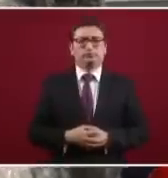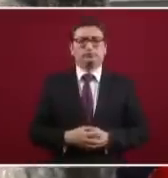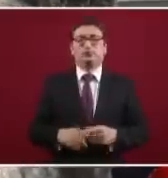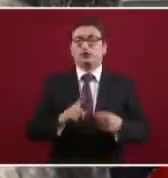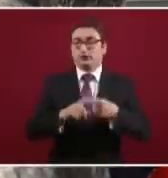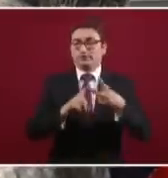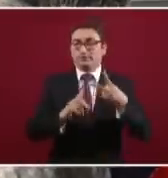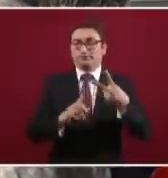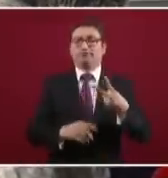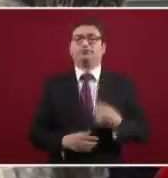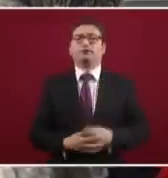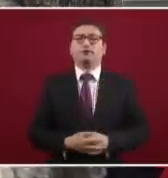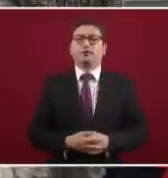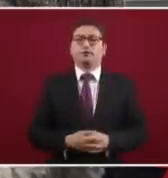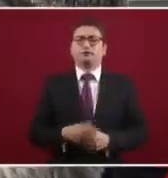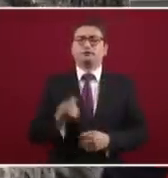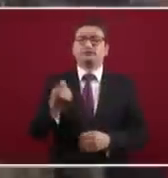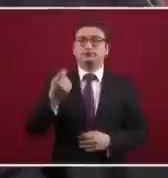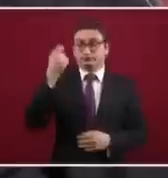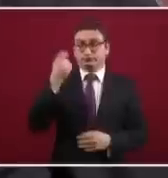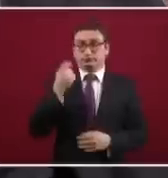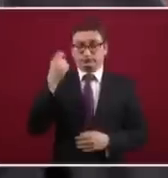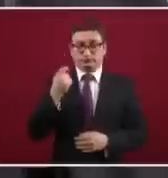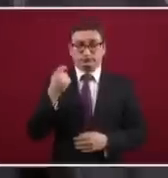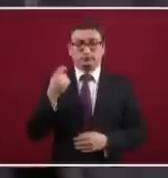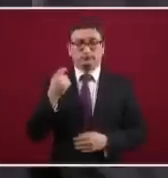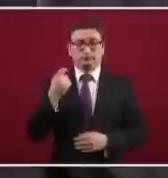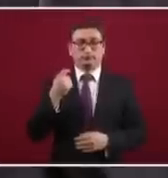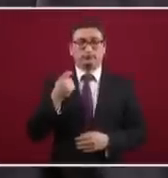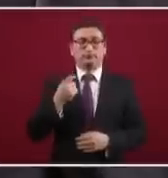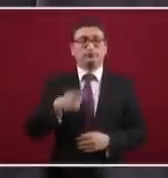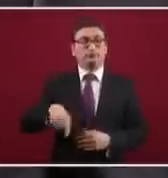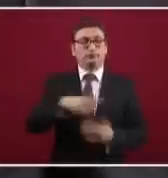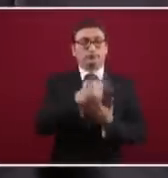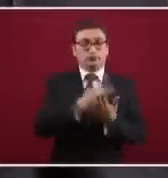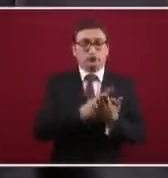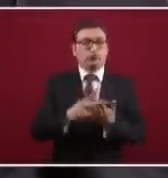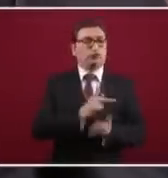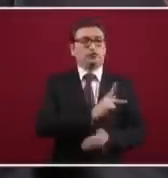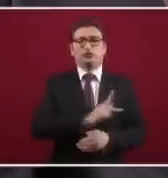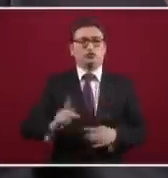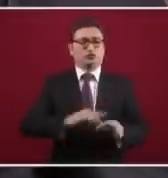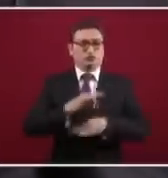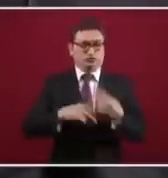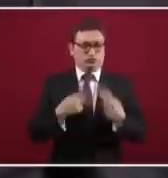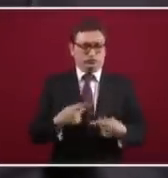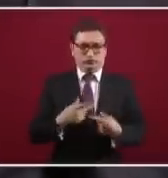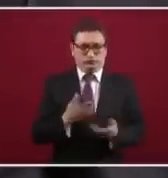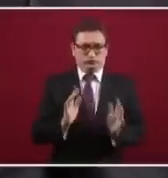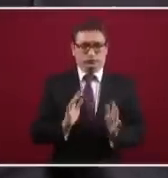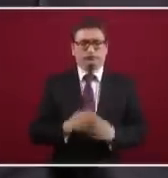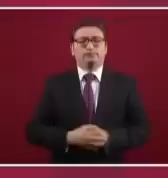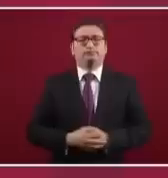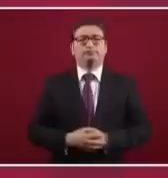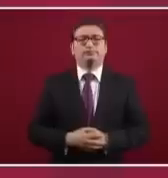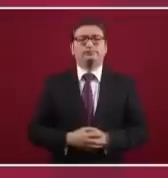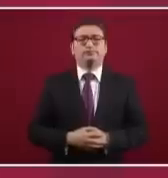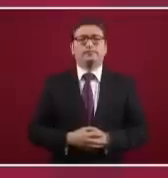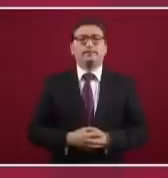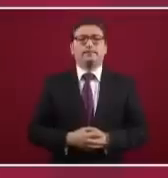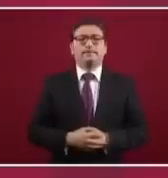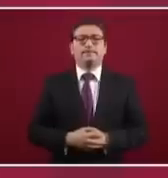cosas. La pensión adultos mayores es universal, es para todos.